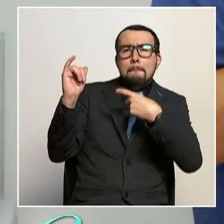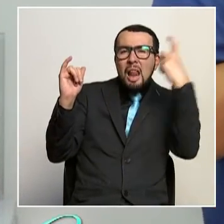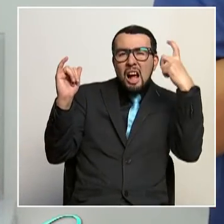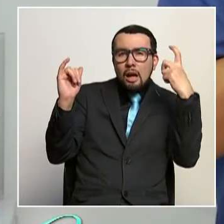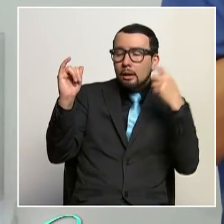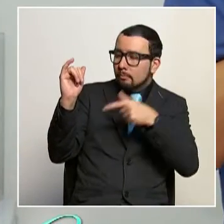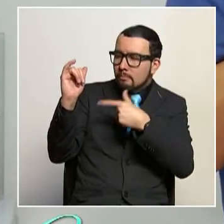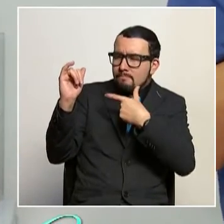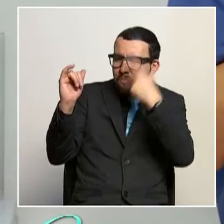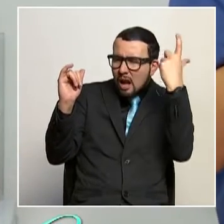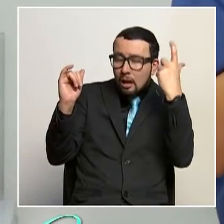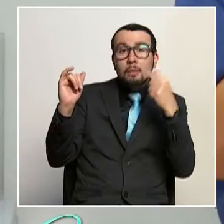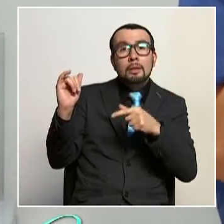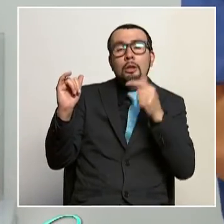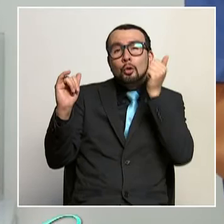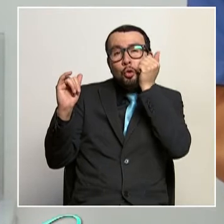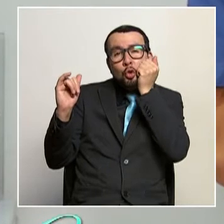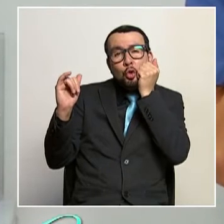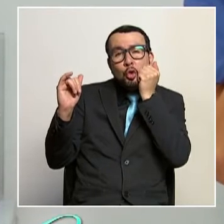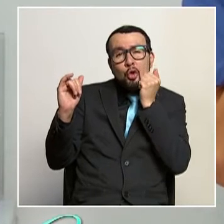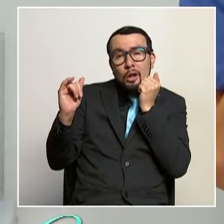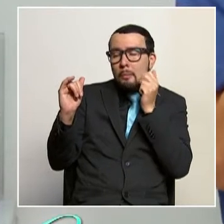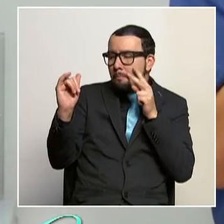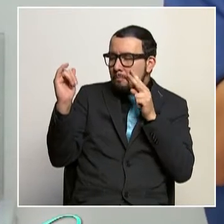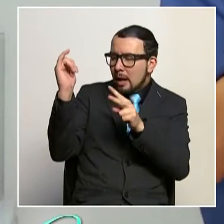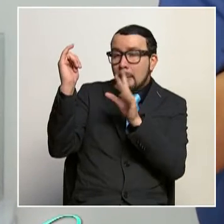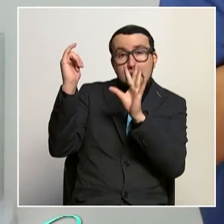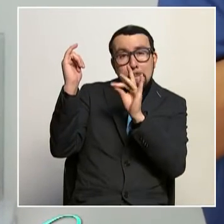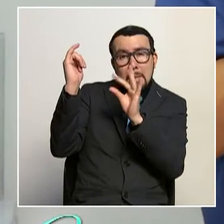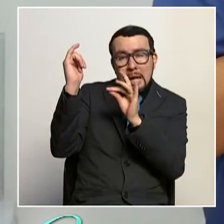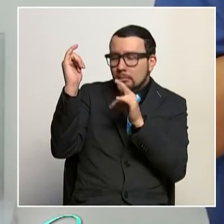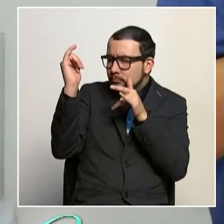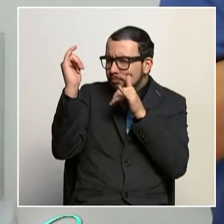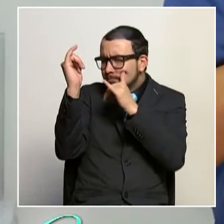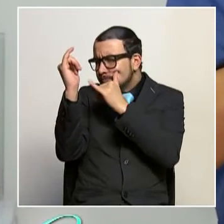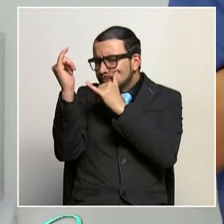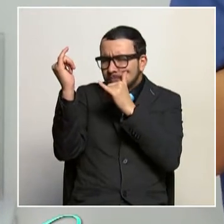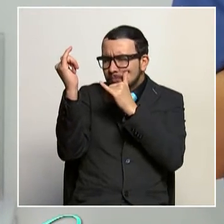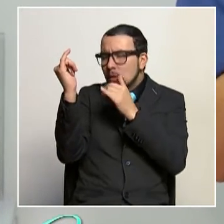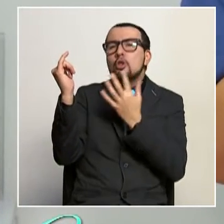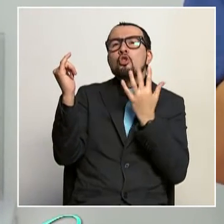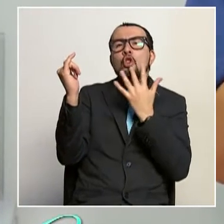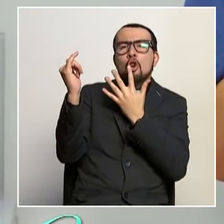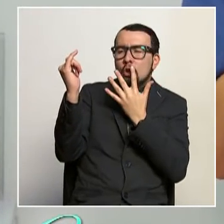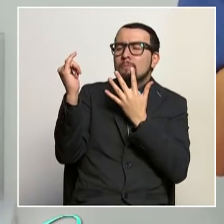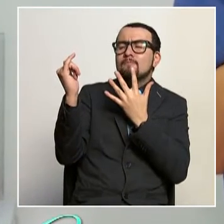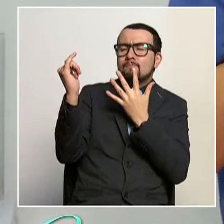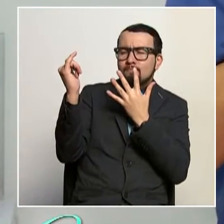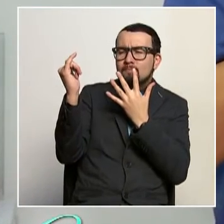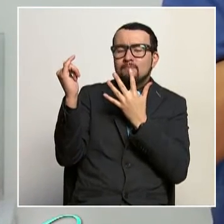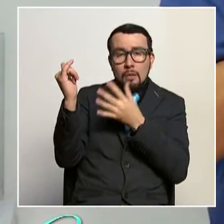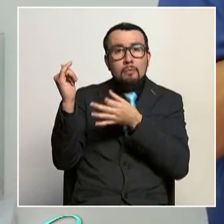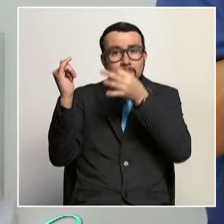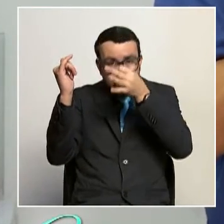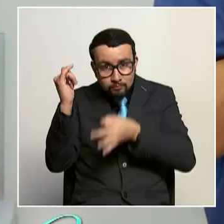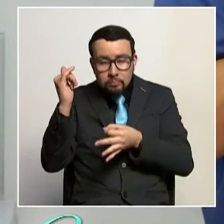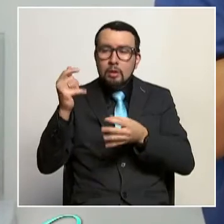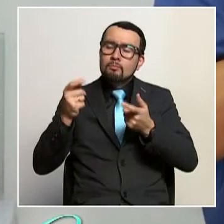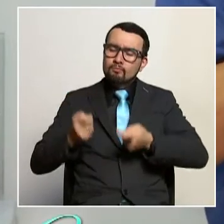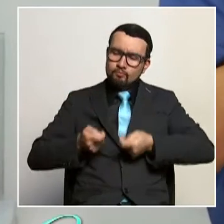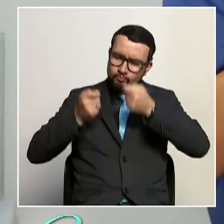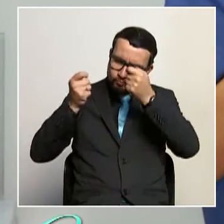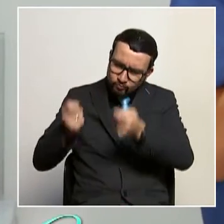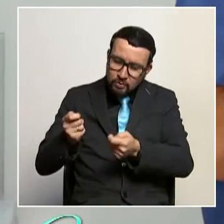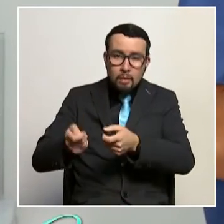ese rosado, que es el rosado de las mucosas vaginal y de cuello uterino, y obviamente procedemos a tratar y a diagnosticar en